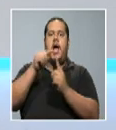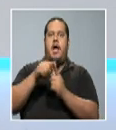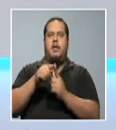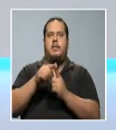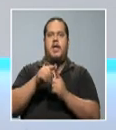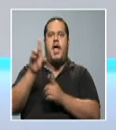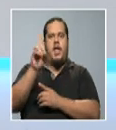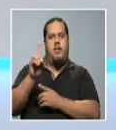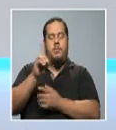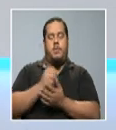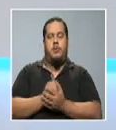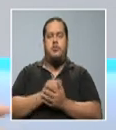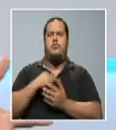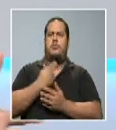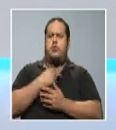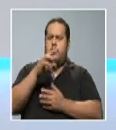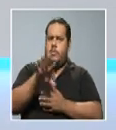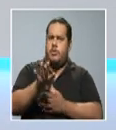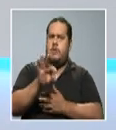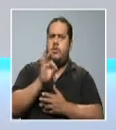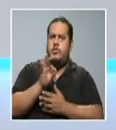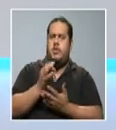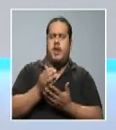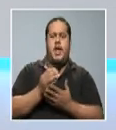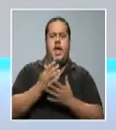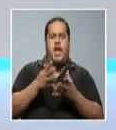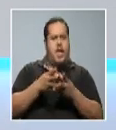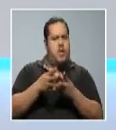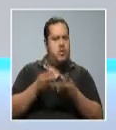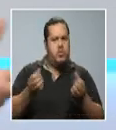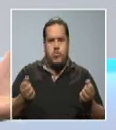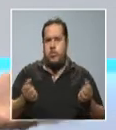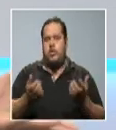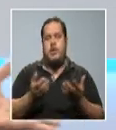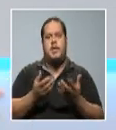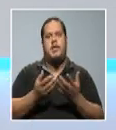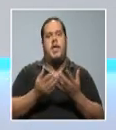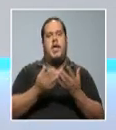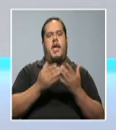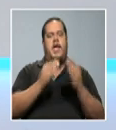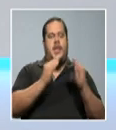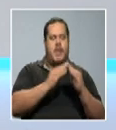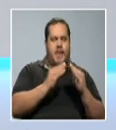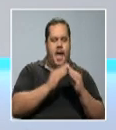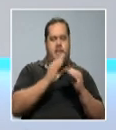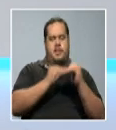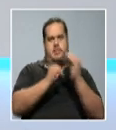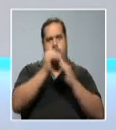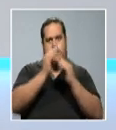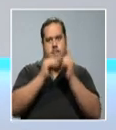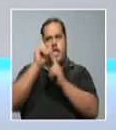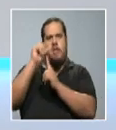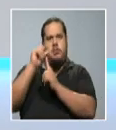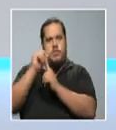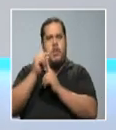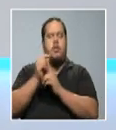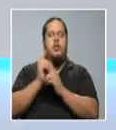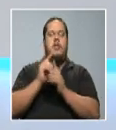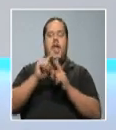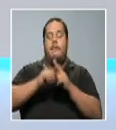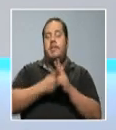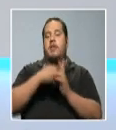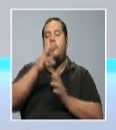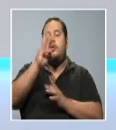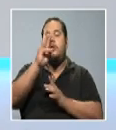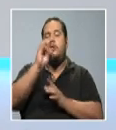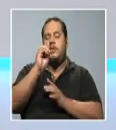día domingo, pues vamos a encontrar soluciones en viviendas o en apartamentos, incluso desde los $60,000.